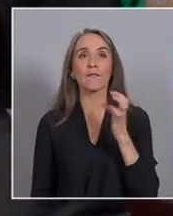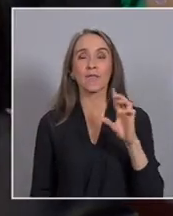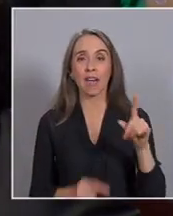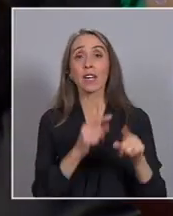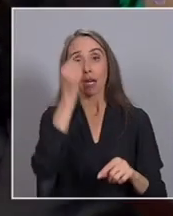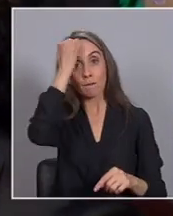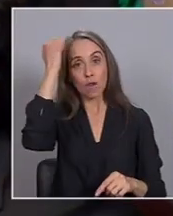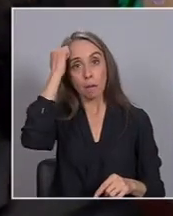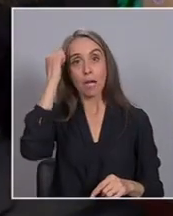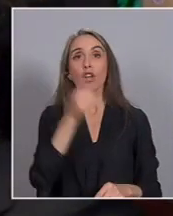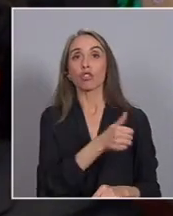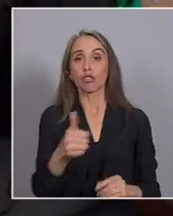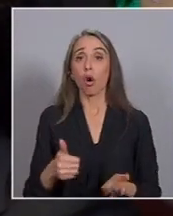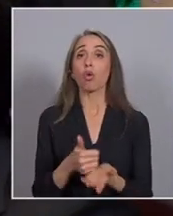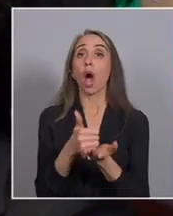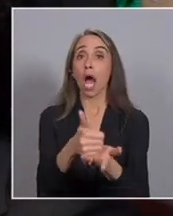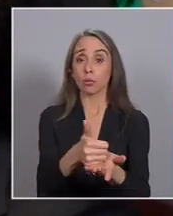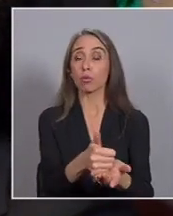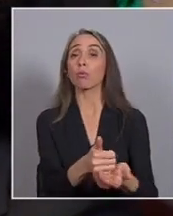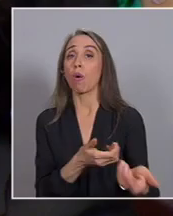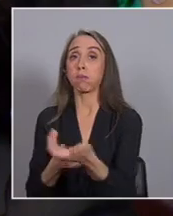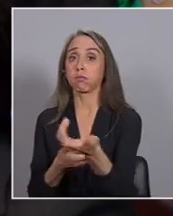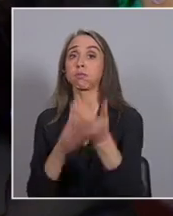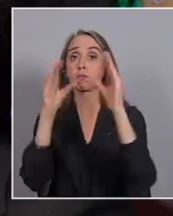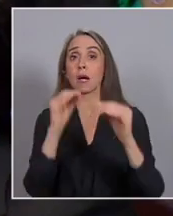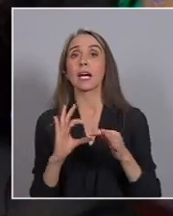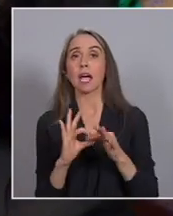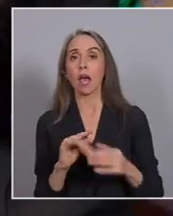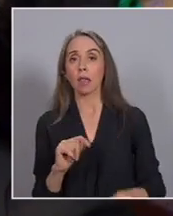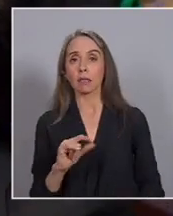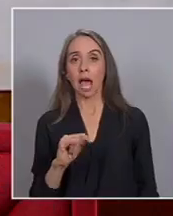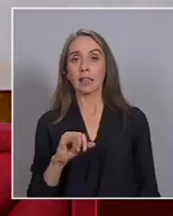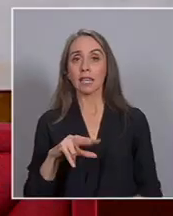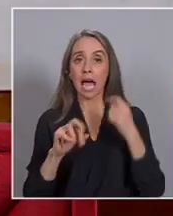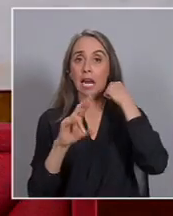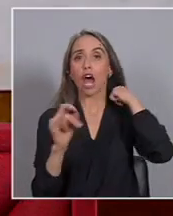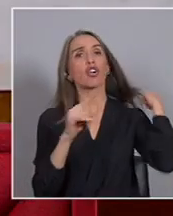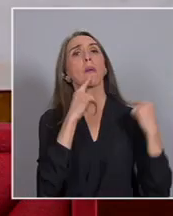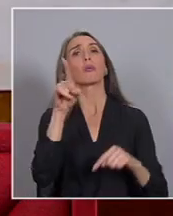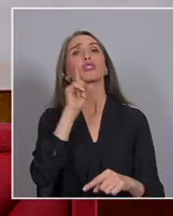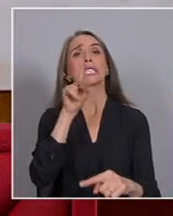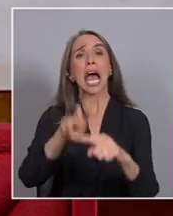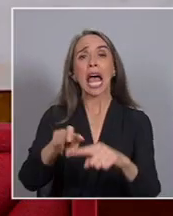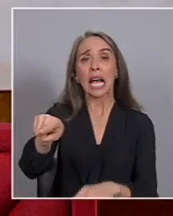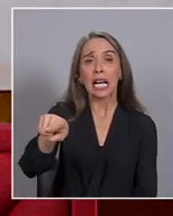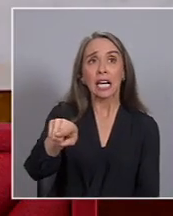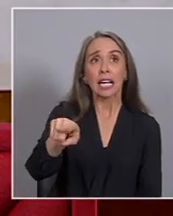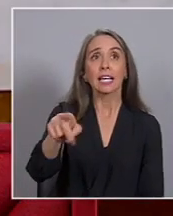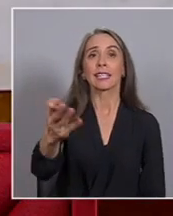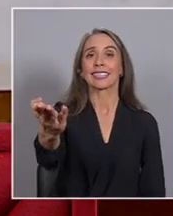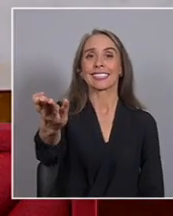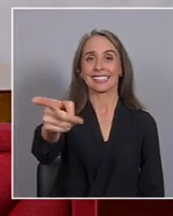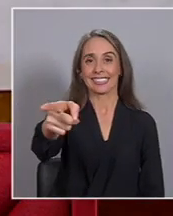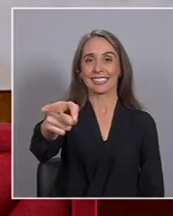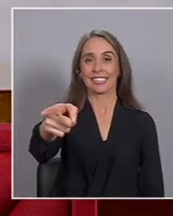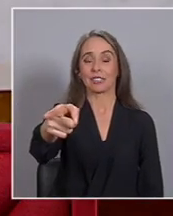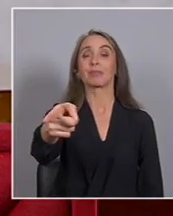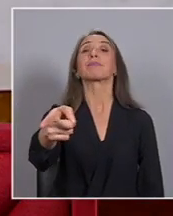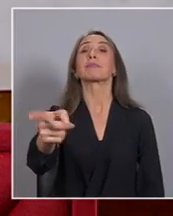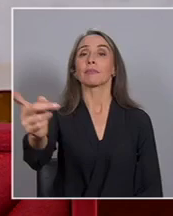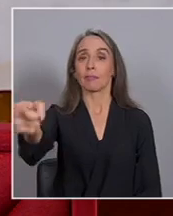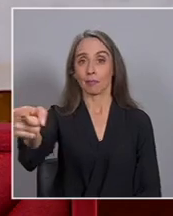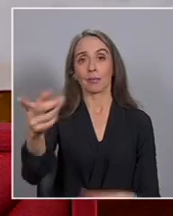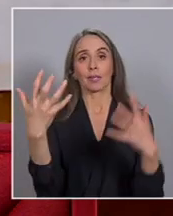Pero en donde todos prestaron colaboración y también gracias a Tatiana Rojas. ¿Está Tatiana Rojas por acá? A quien le pedimos